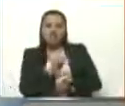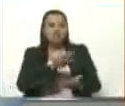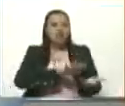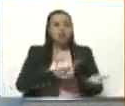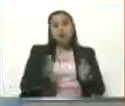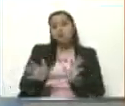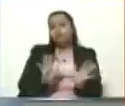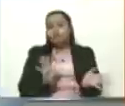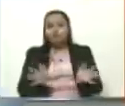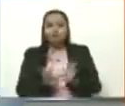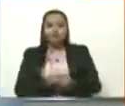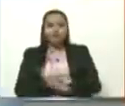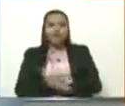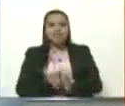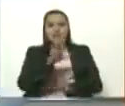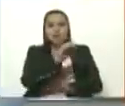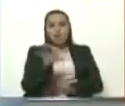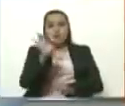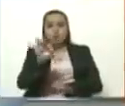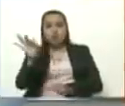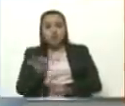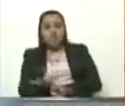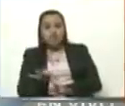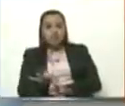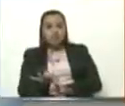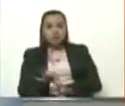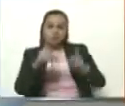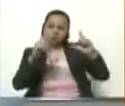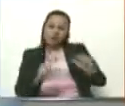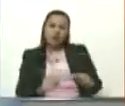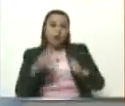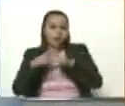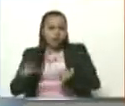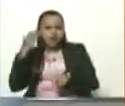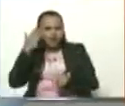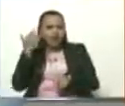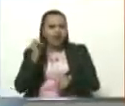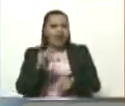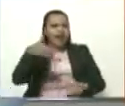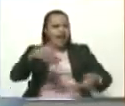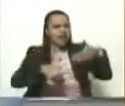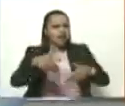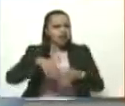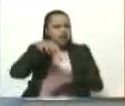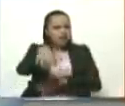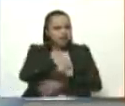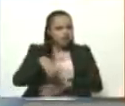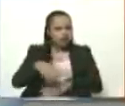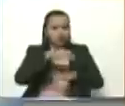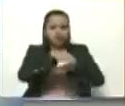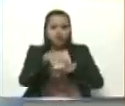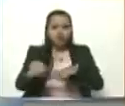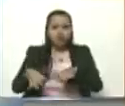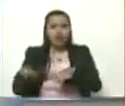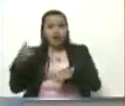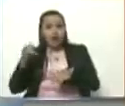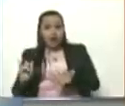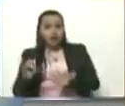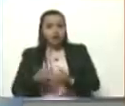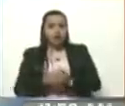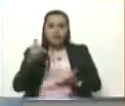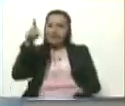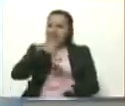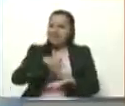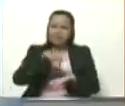1 el 50% del padrón electoral pero recordemos que fueron elecciones regionales y locales y hubo una